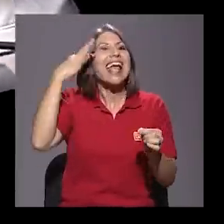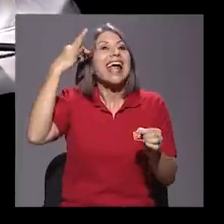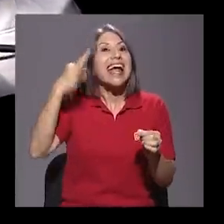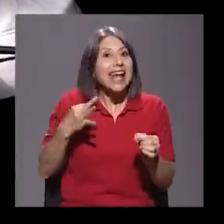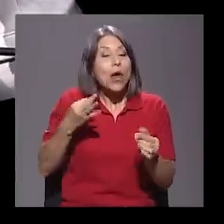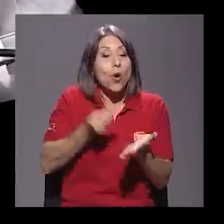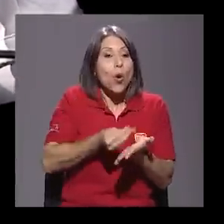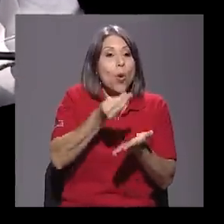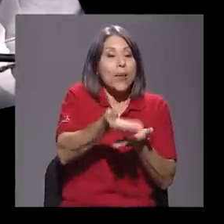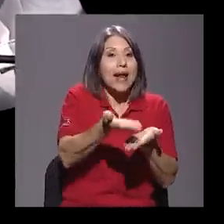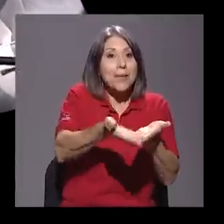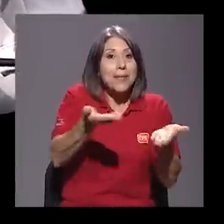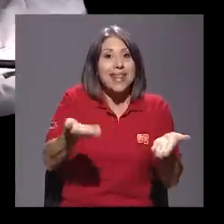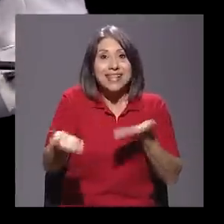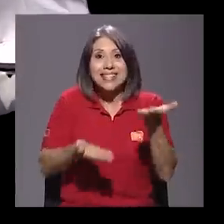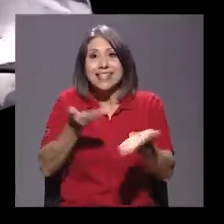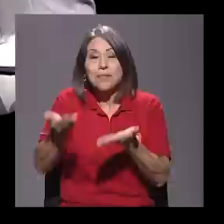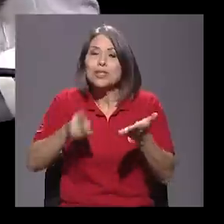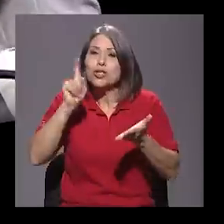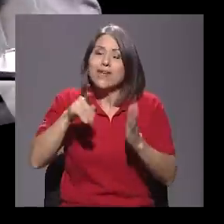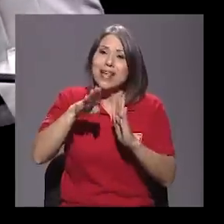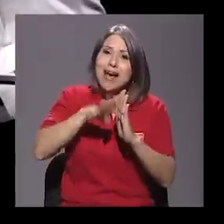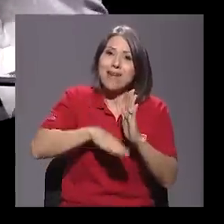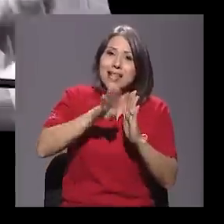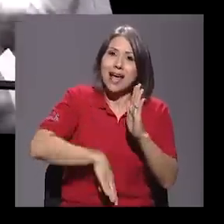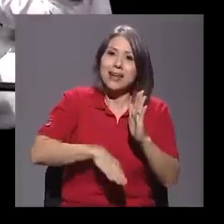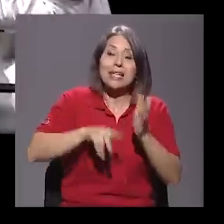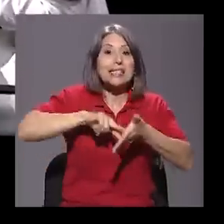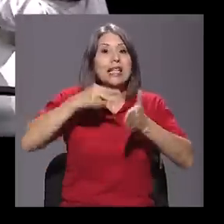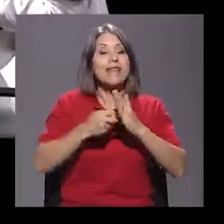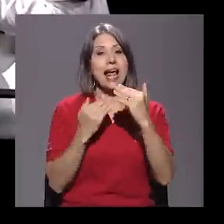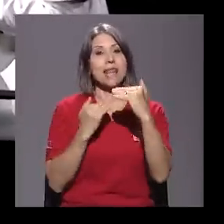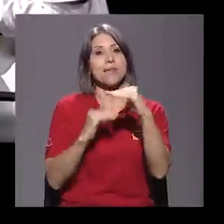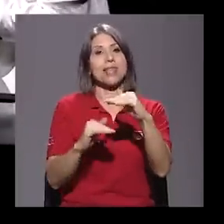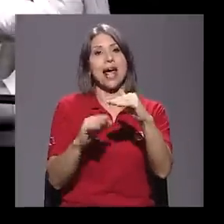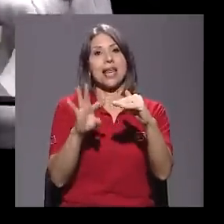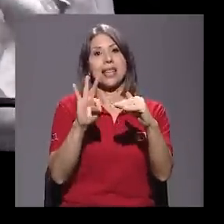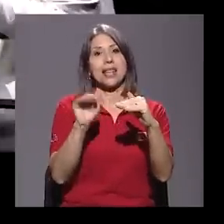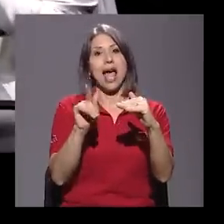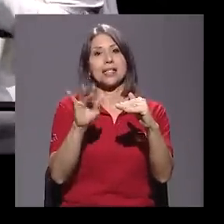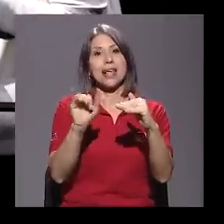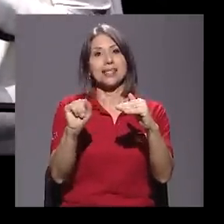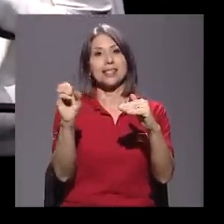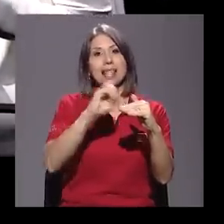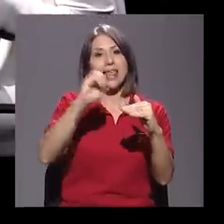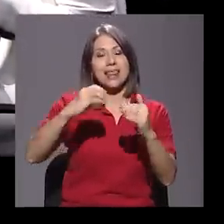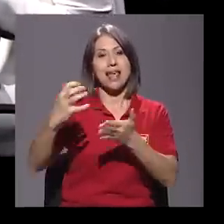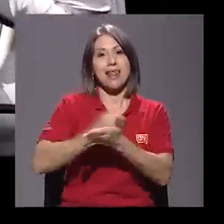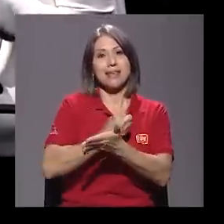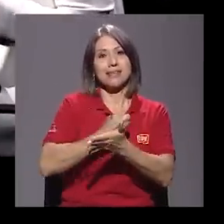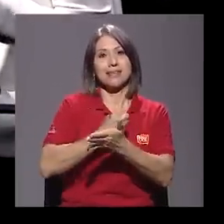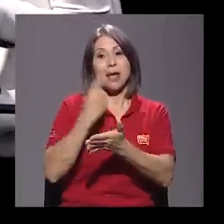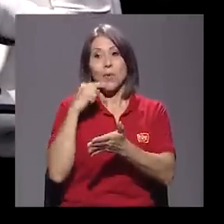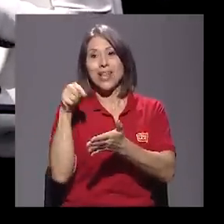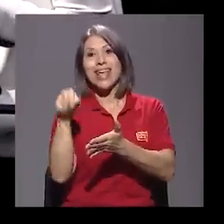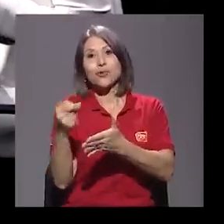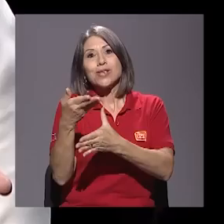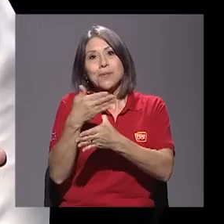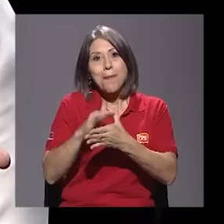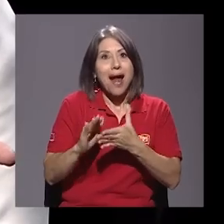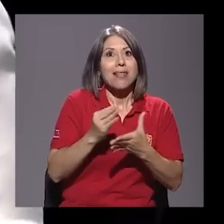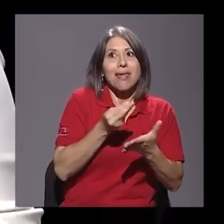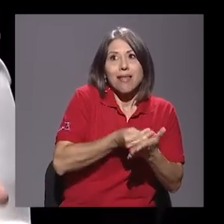los precios de bienes y servicios esenciales, y eso incluye limitar las tasas de interés, porque las tasas de interés en este país son parte del